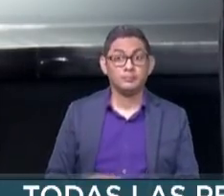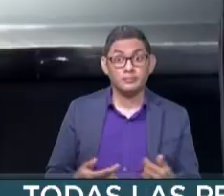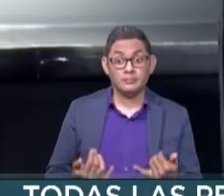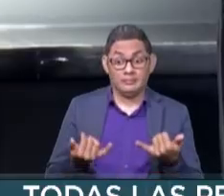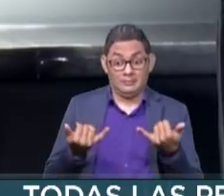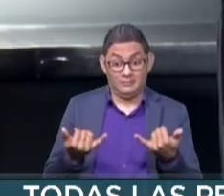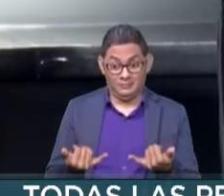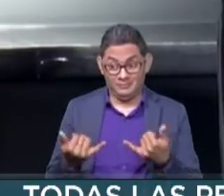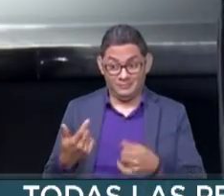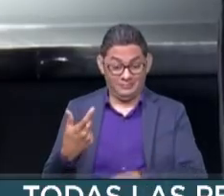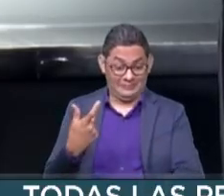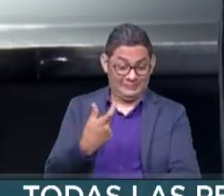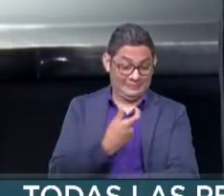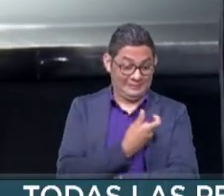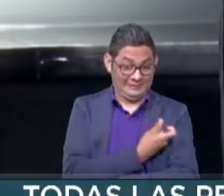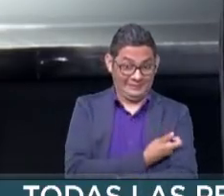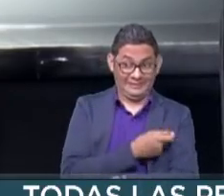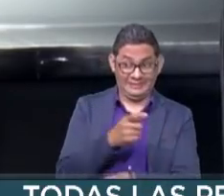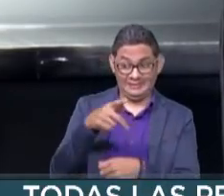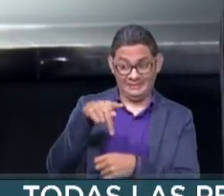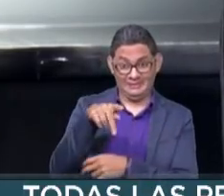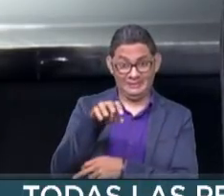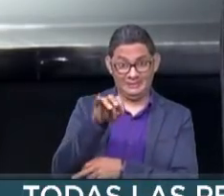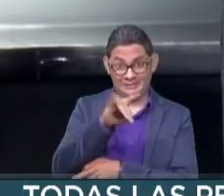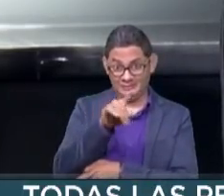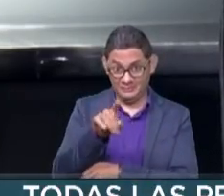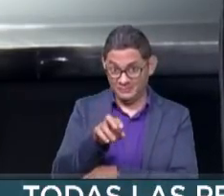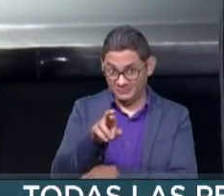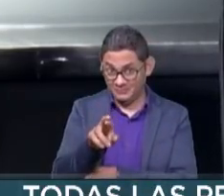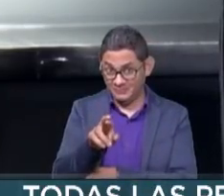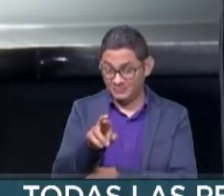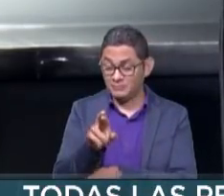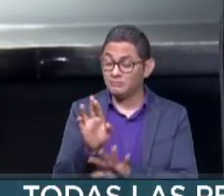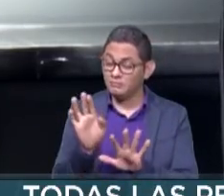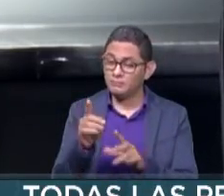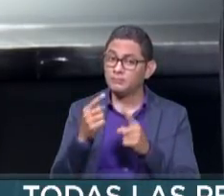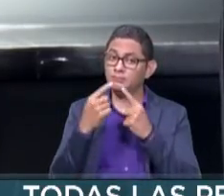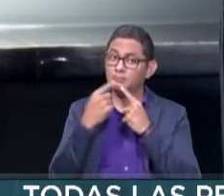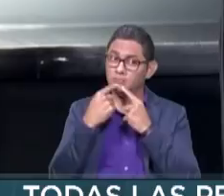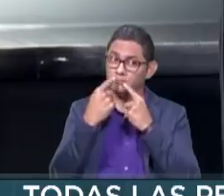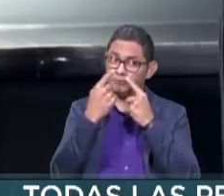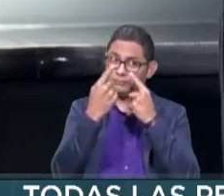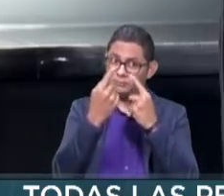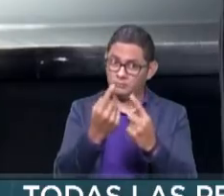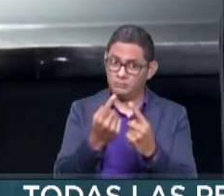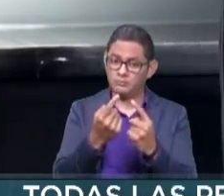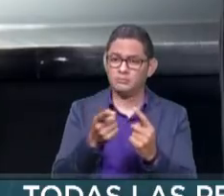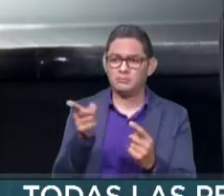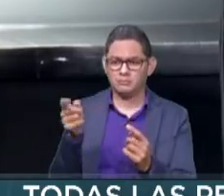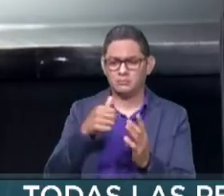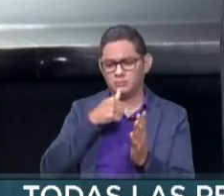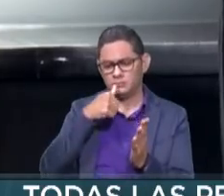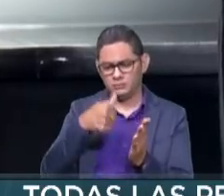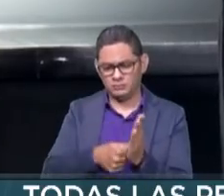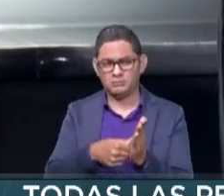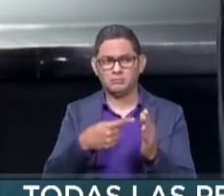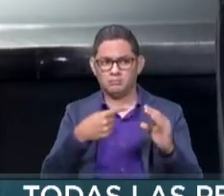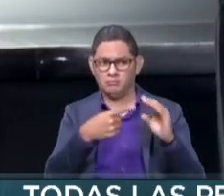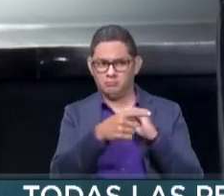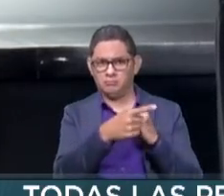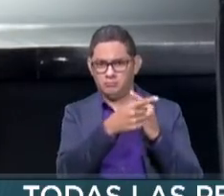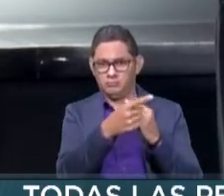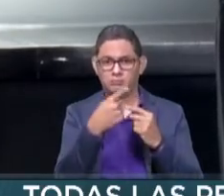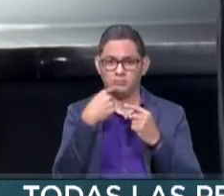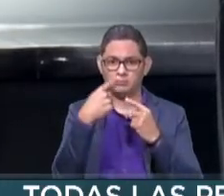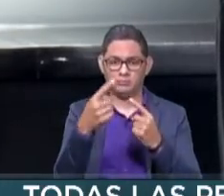de Pfizer-BioNTech, queremos hacer las siguientes recomendaciones y enviamos una nota al ministro con estas recomendaciones.